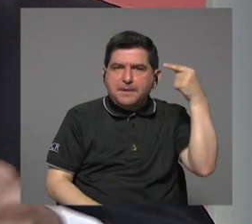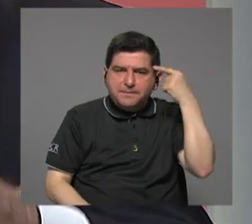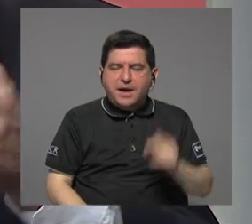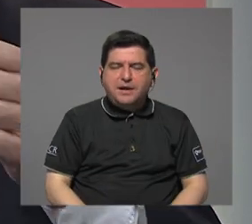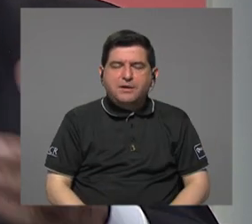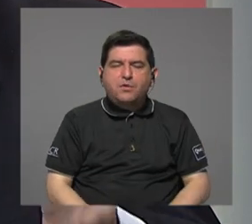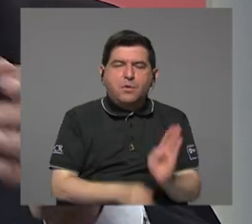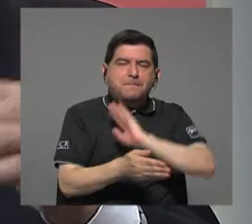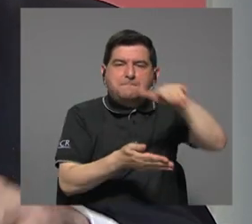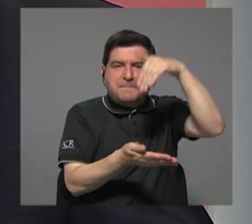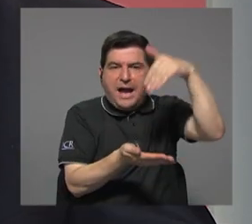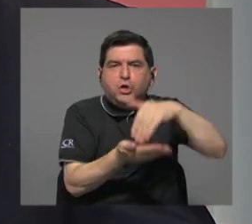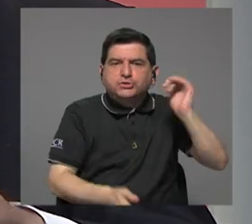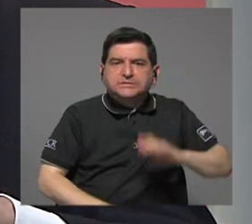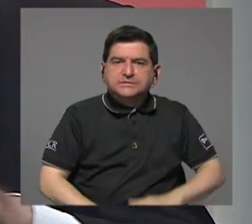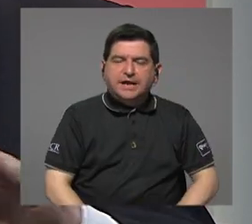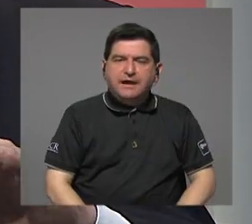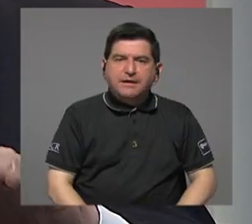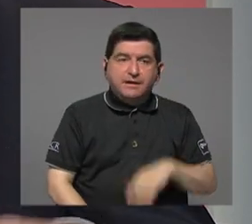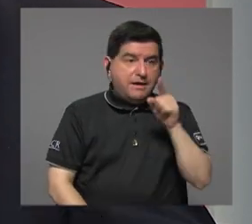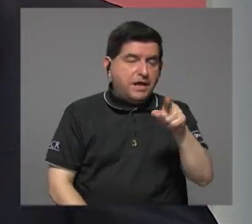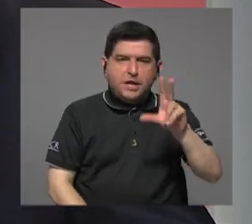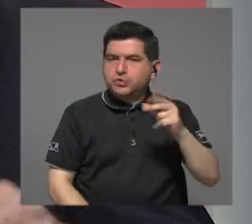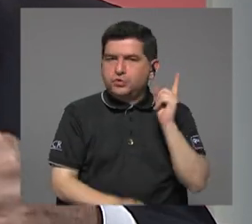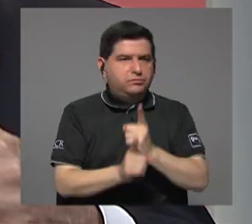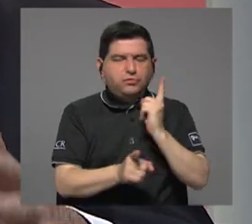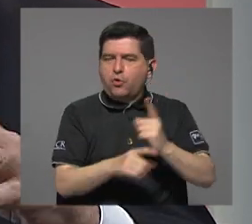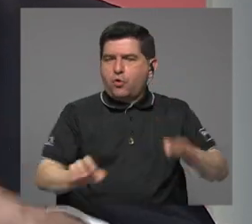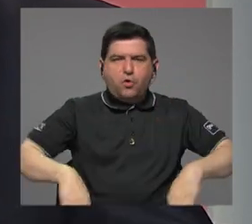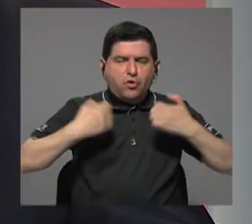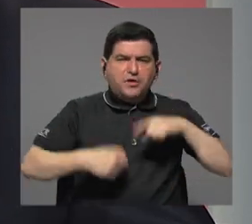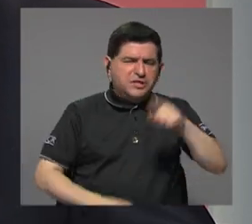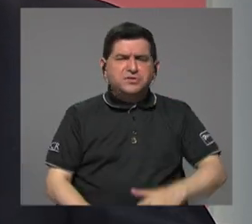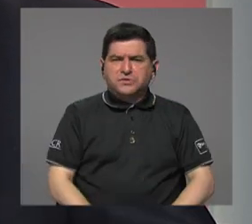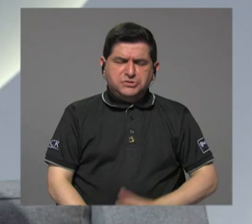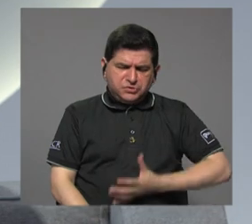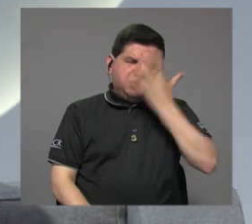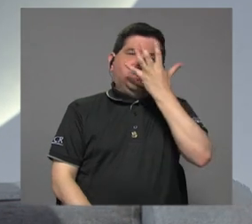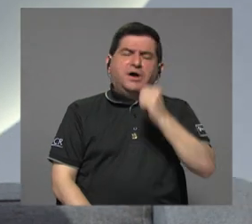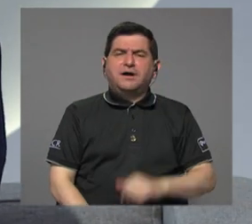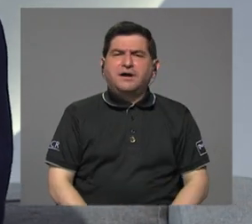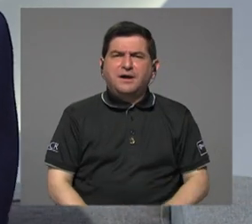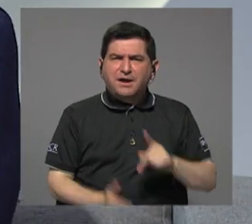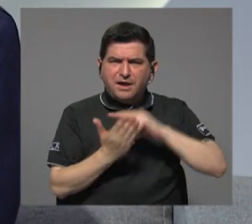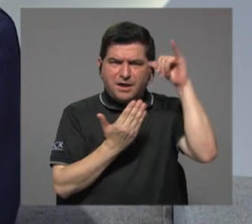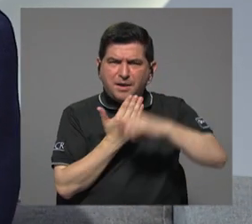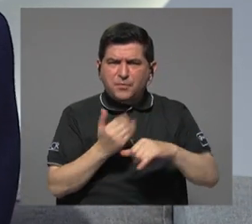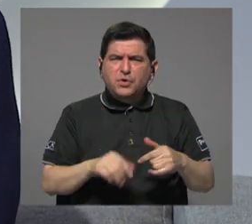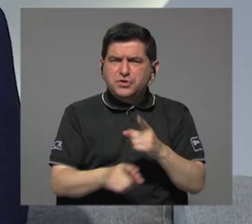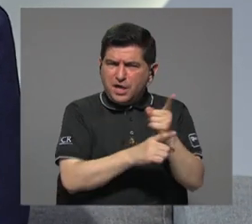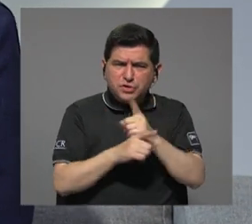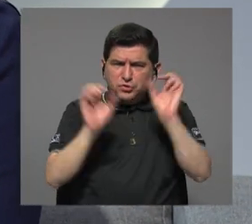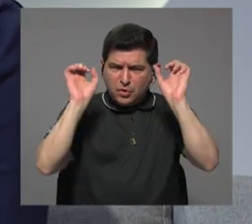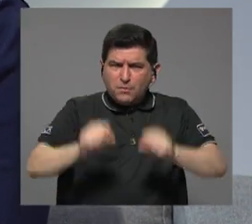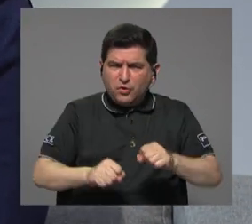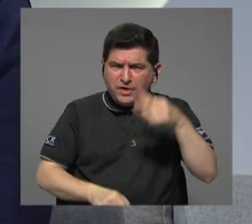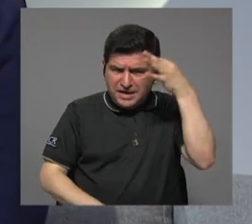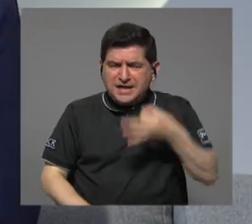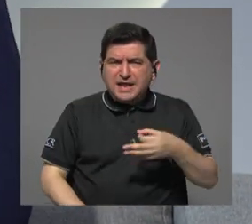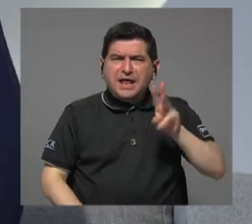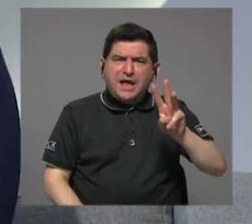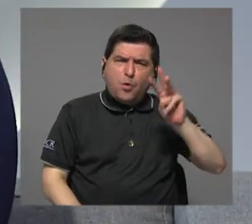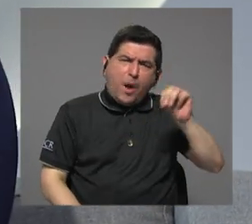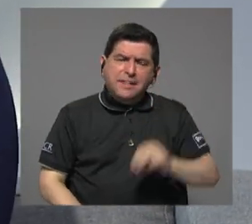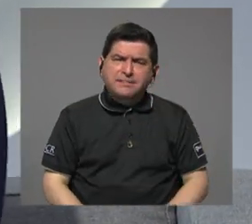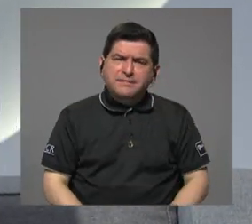banco central etcétera y eso no debería de existir eso es indignante usted cree que este proyecto se puede arreglar walter muñoz se cree que aún